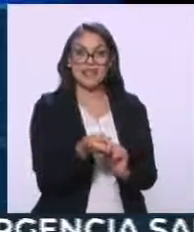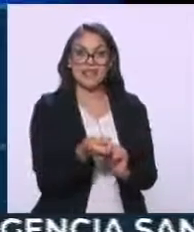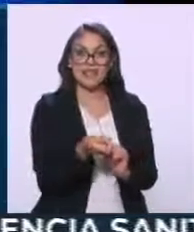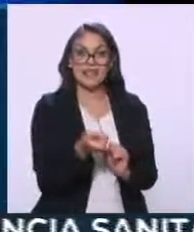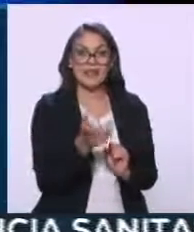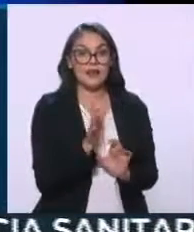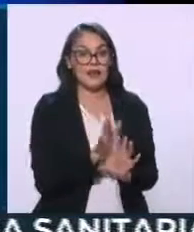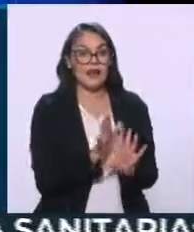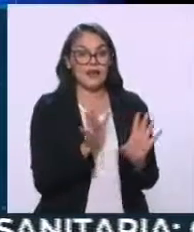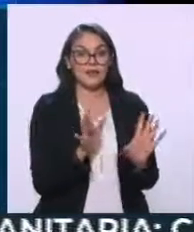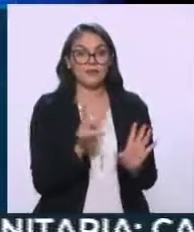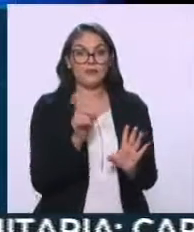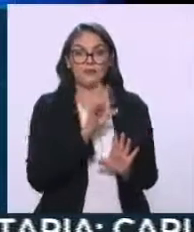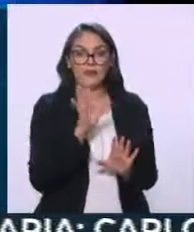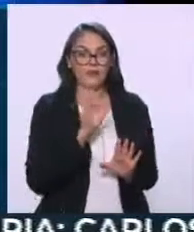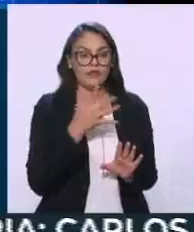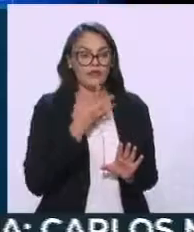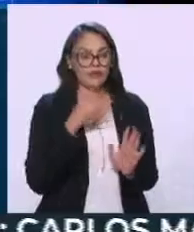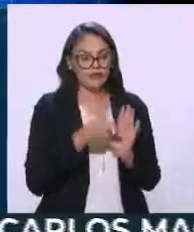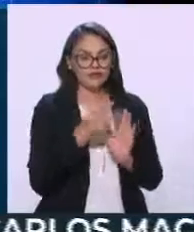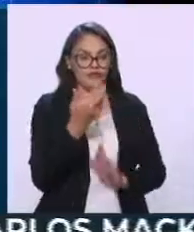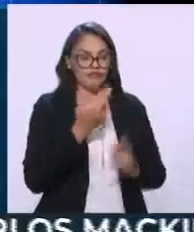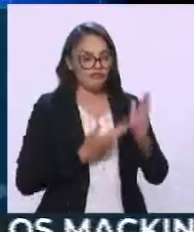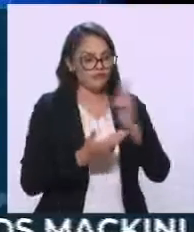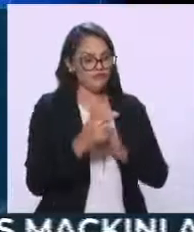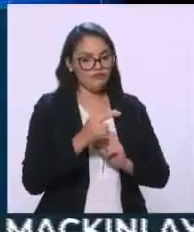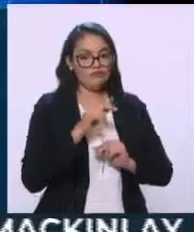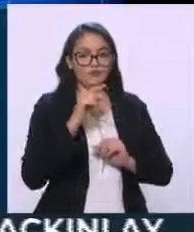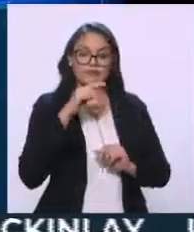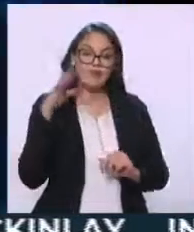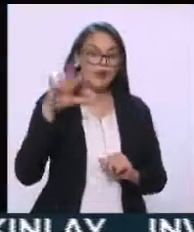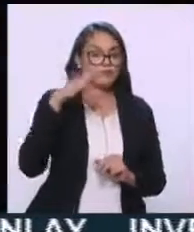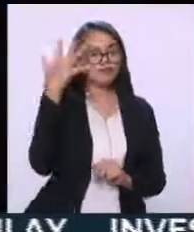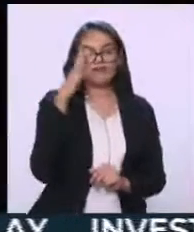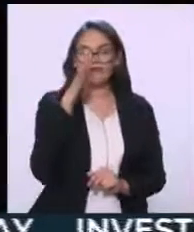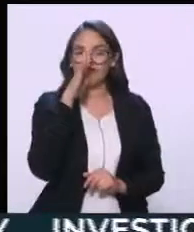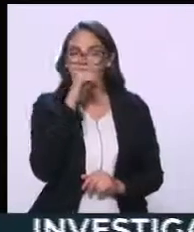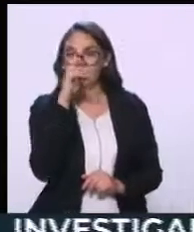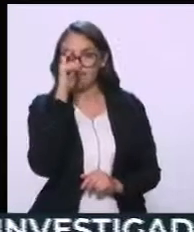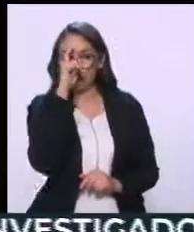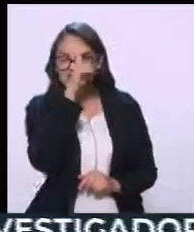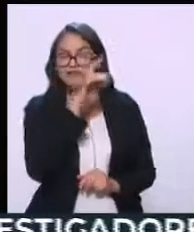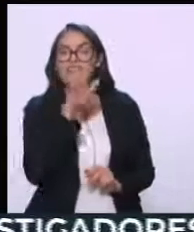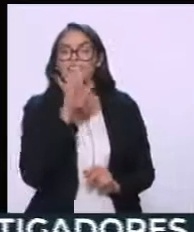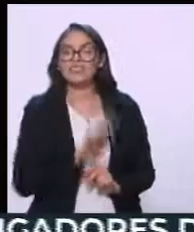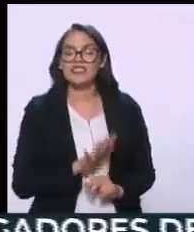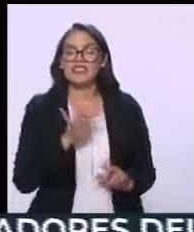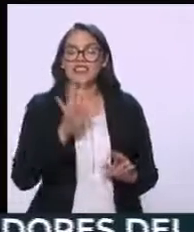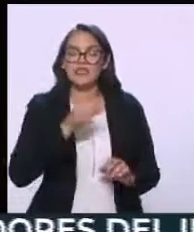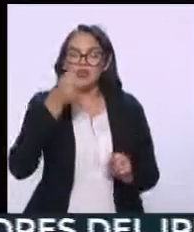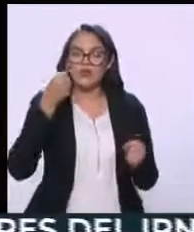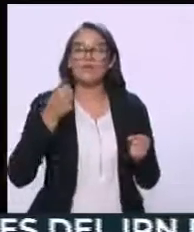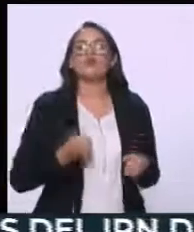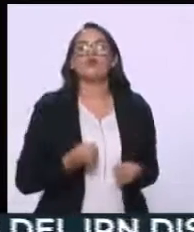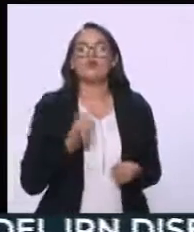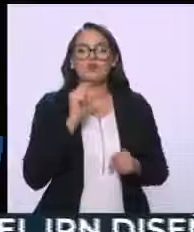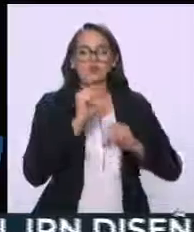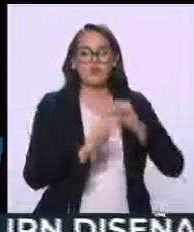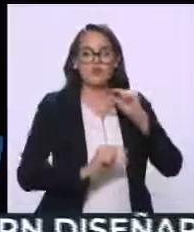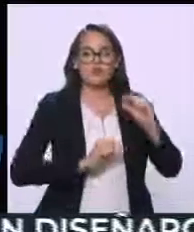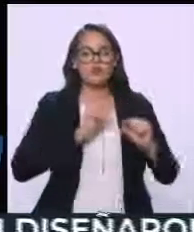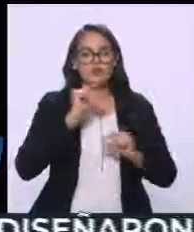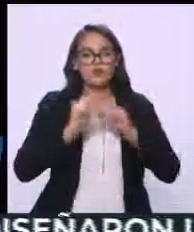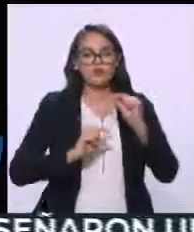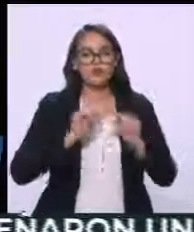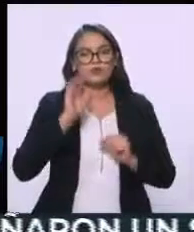de tocar un fondo, la recuperación es acelerada. Parece que va a ser más en forma de la palomita